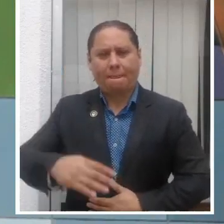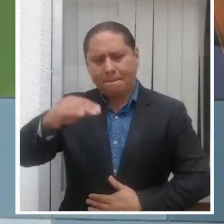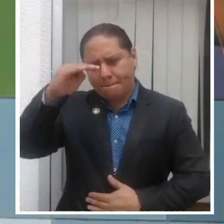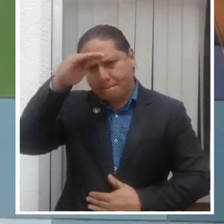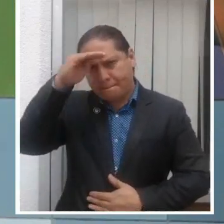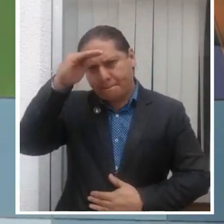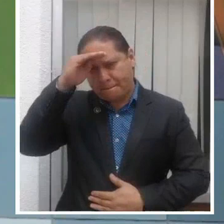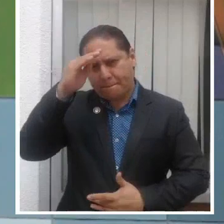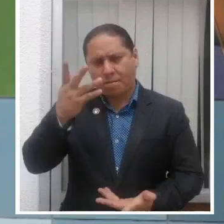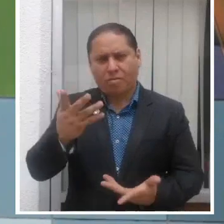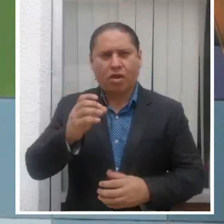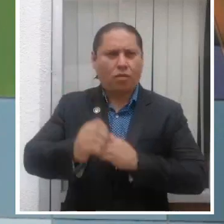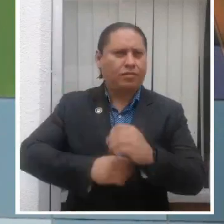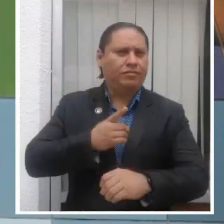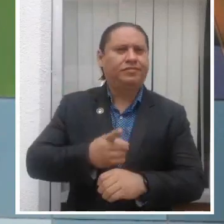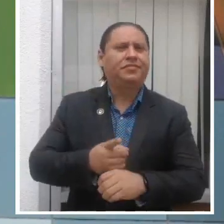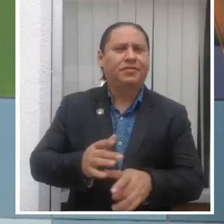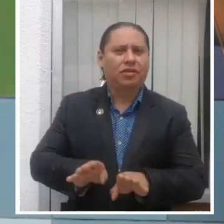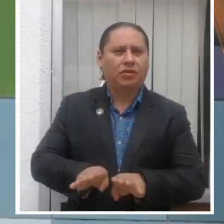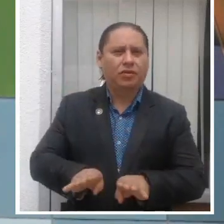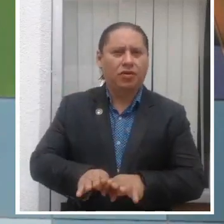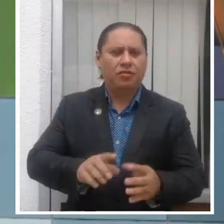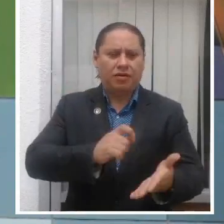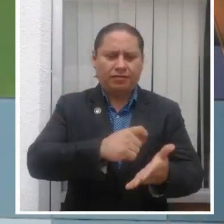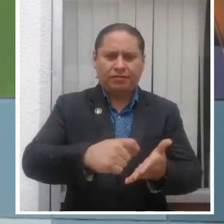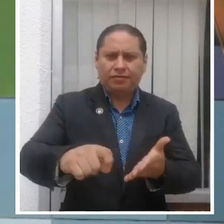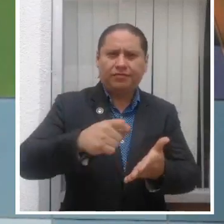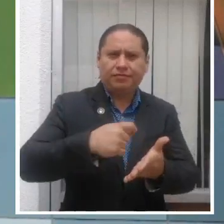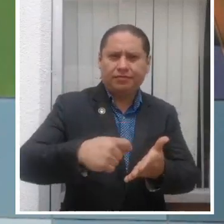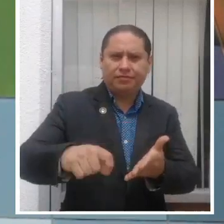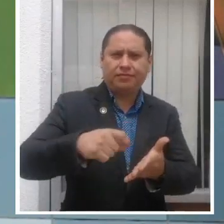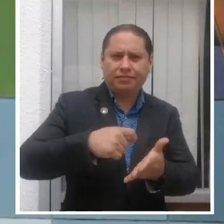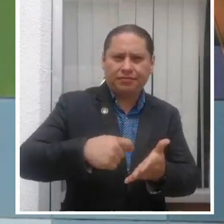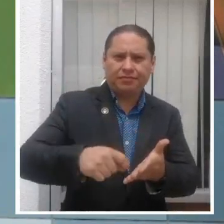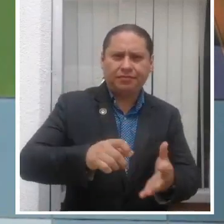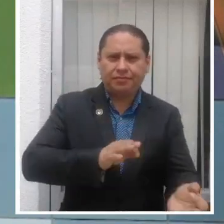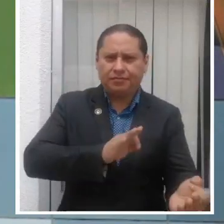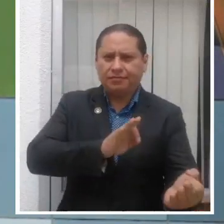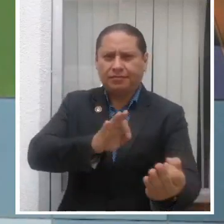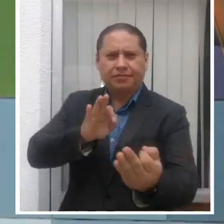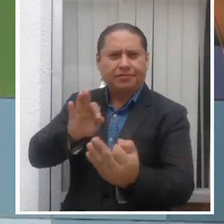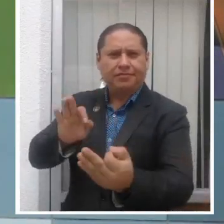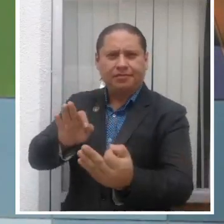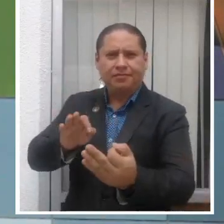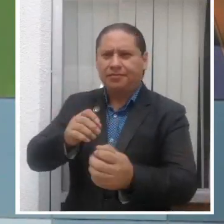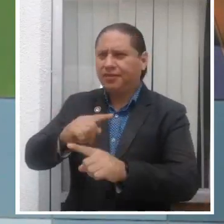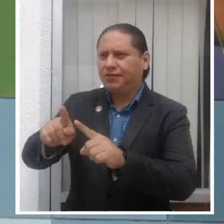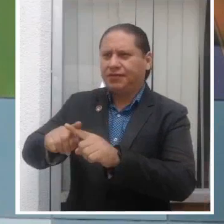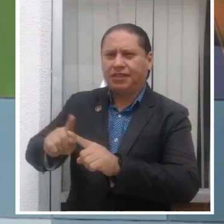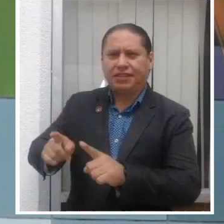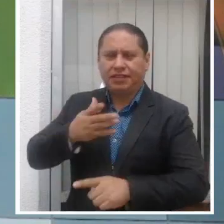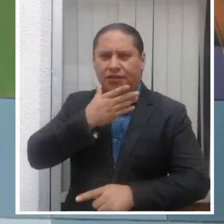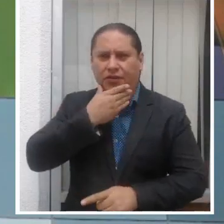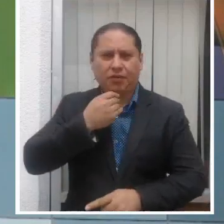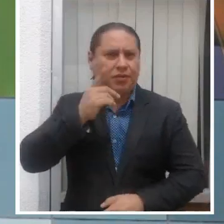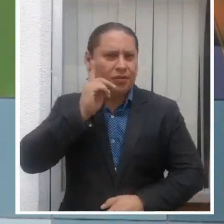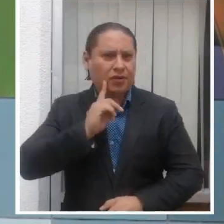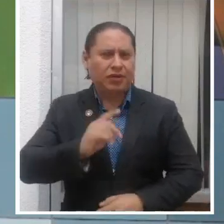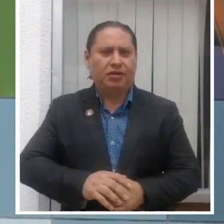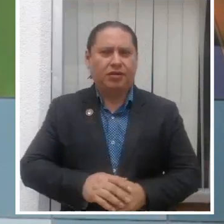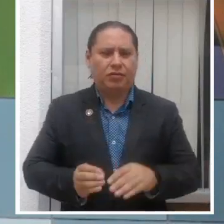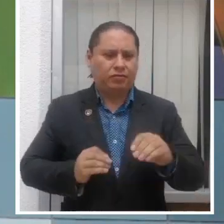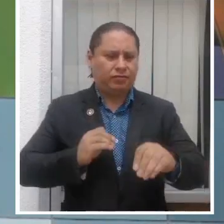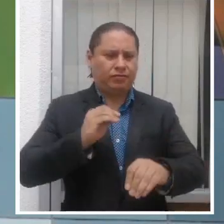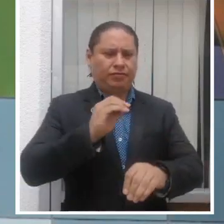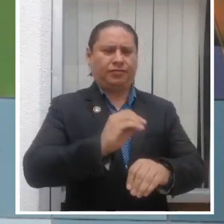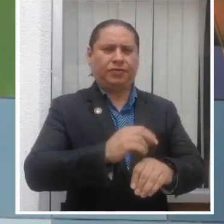pensaba en esa oportunidad que tiene la escritura ante los escritores y los poetas, que es poderle poner nombres